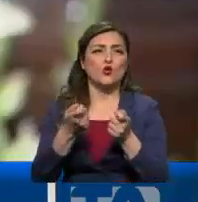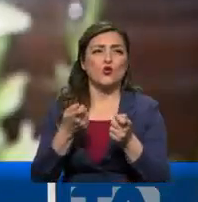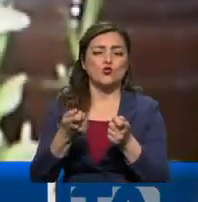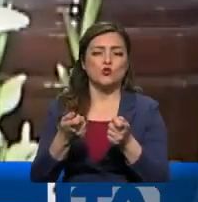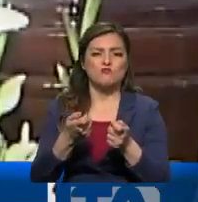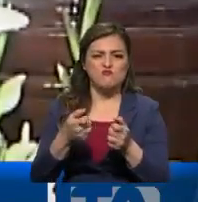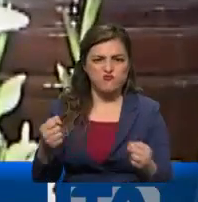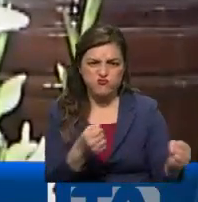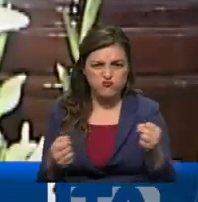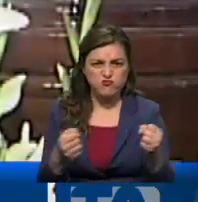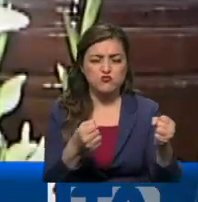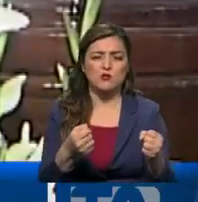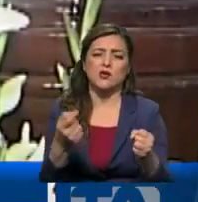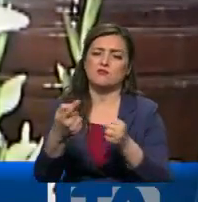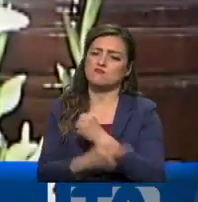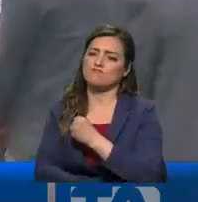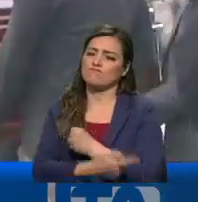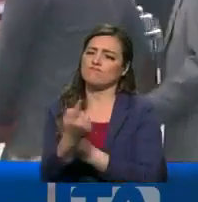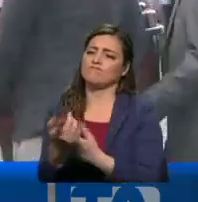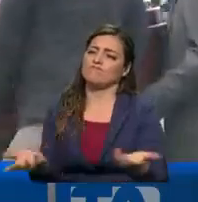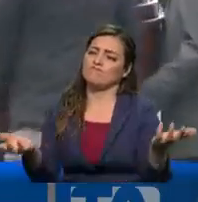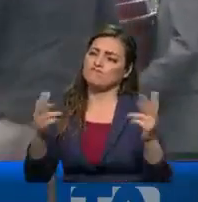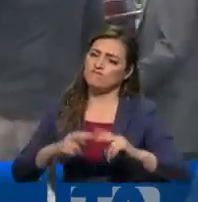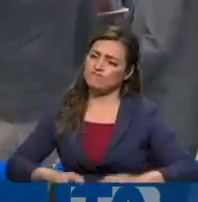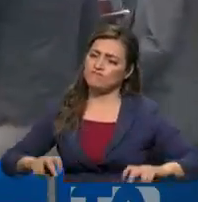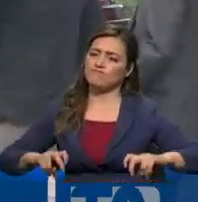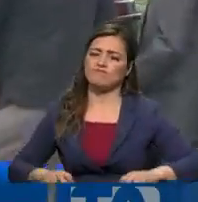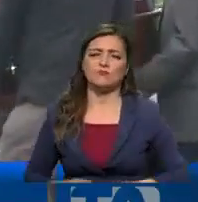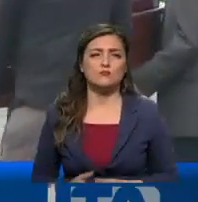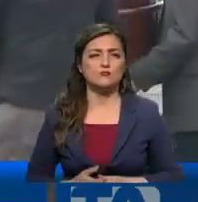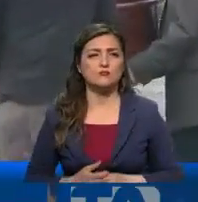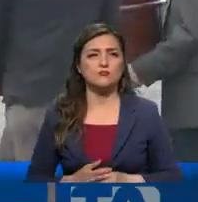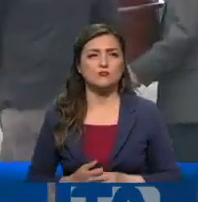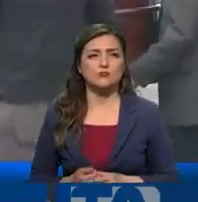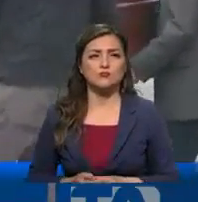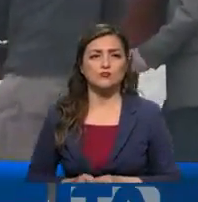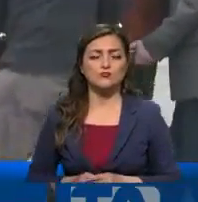vías y que este delito sea investigado para que no quede en impunidad.